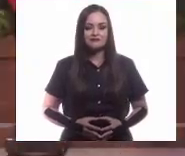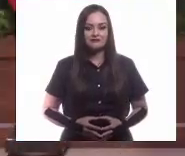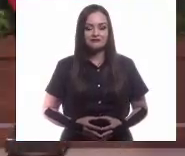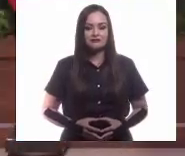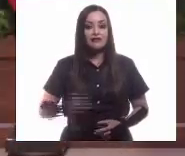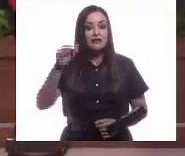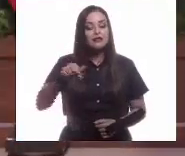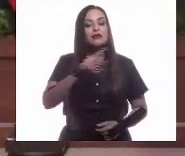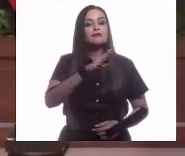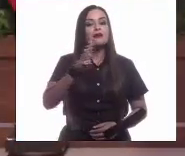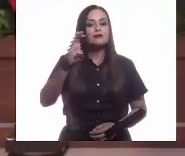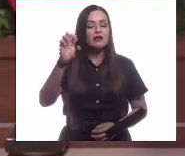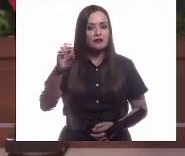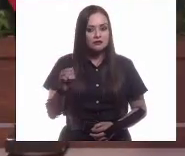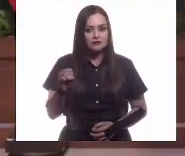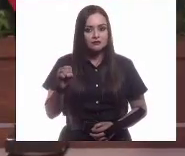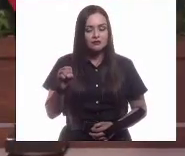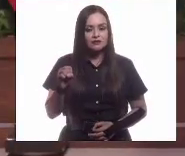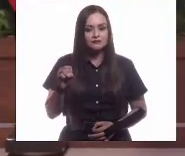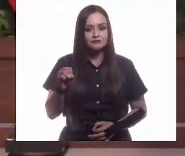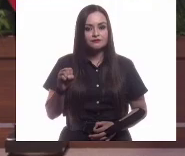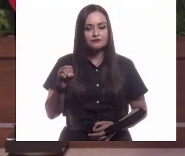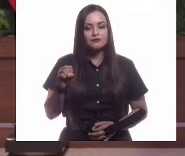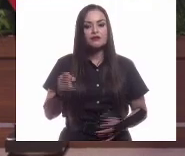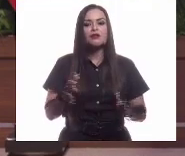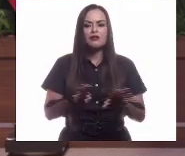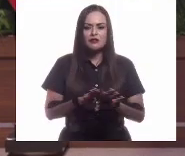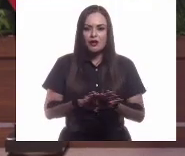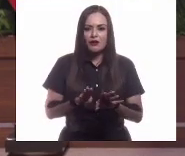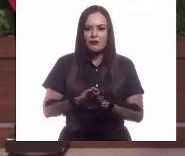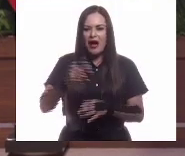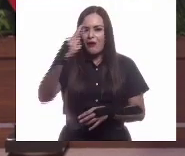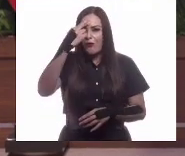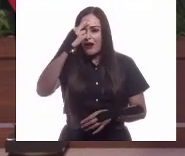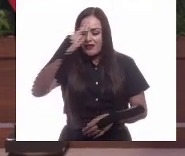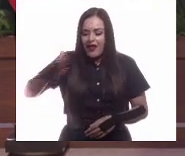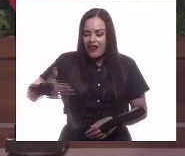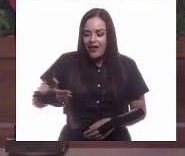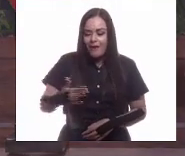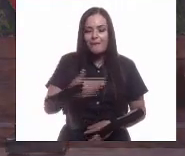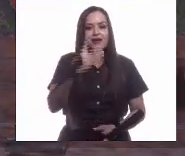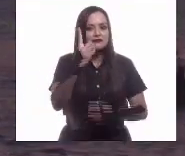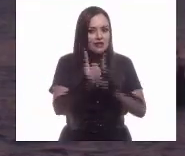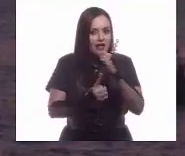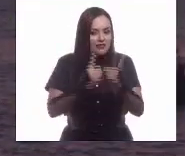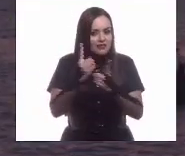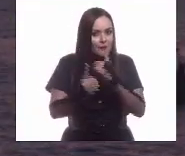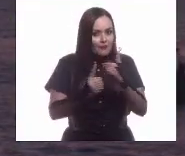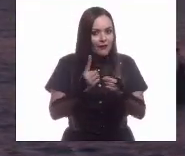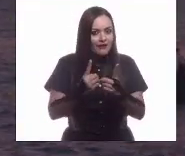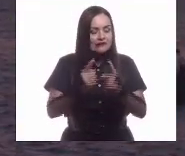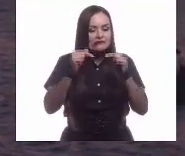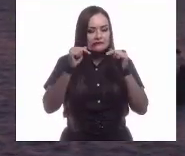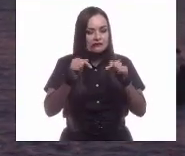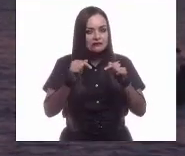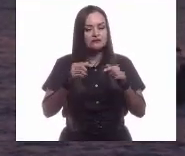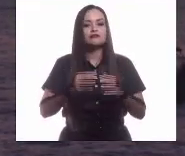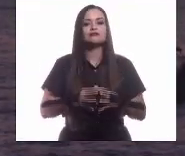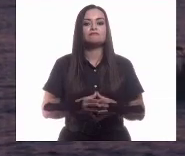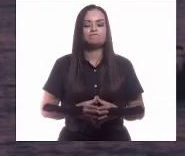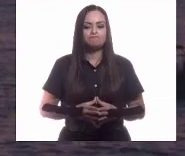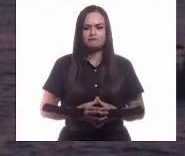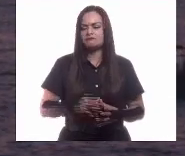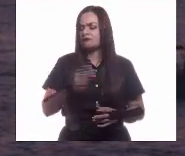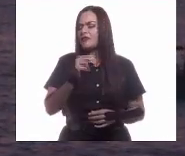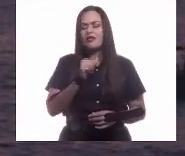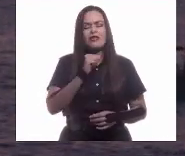En Baja California Sur, no olvidamos que fue la pesca deportiva lo que nos puso en el mapa turístico mundial, sin ninguna